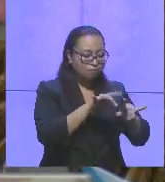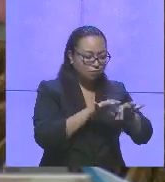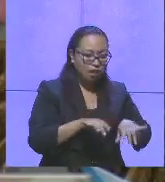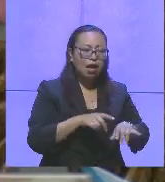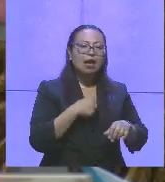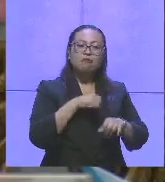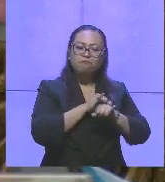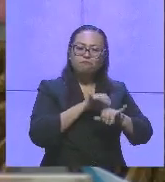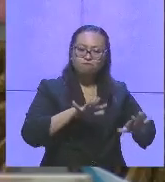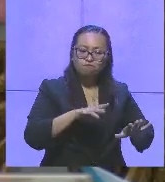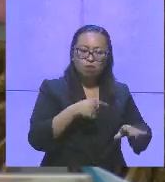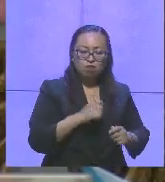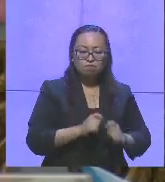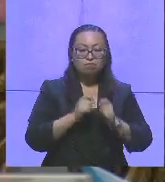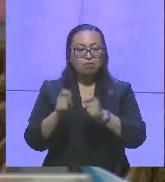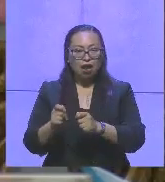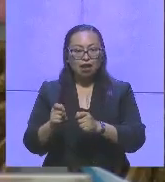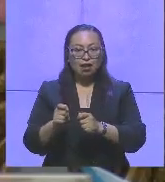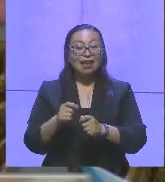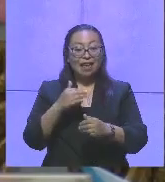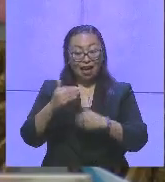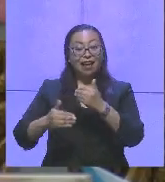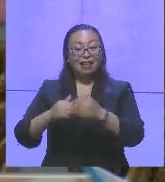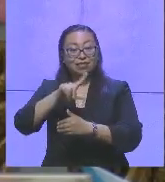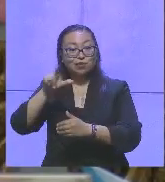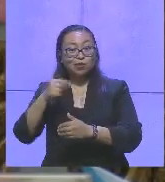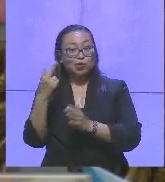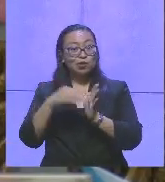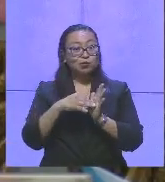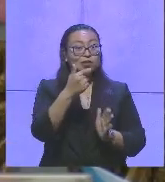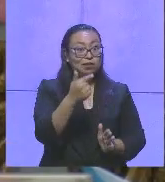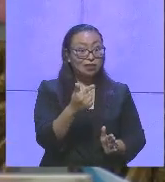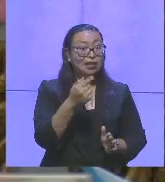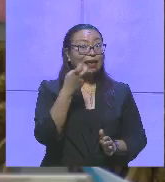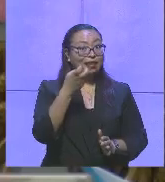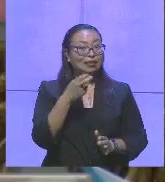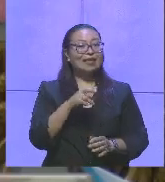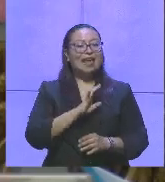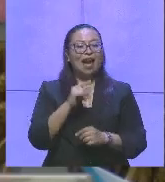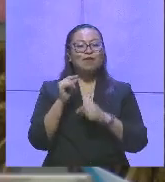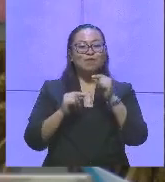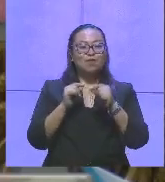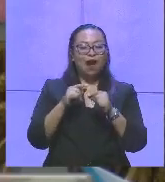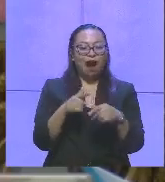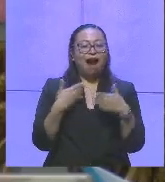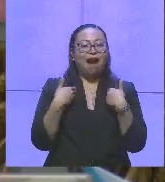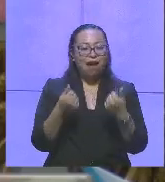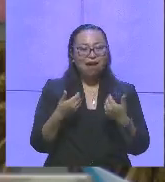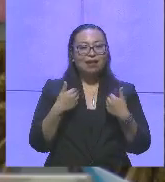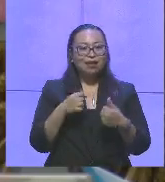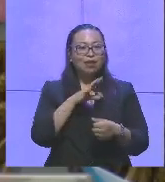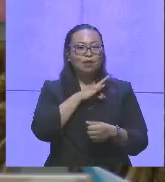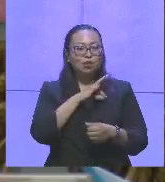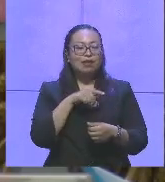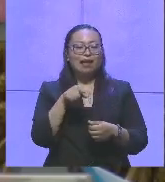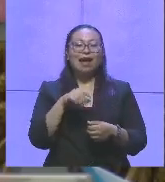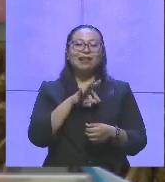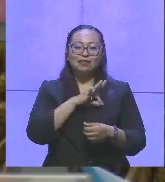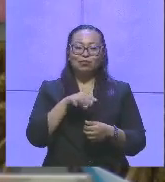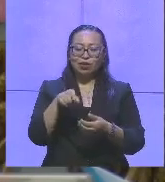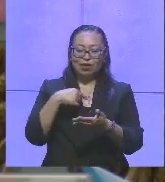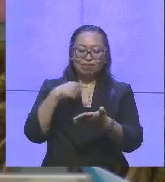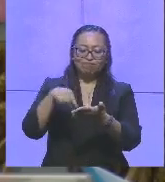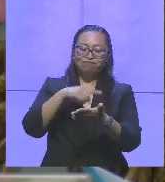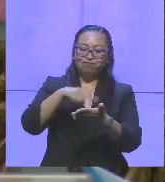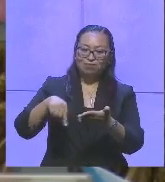ejercicio, consolidó con la reforma del 2007, donde se estableció la potestad para el Tribunal Electoral de inaplicar leyes